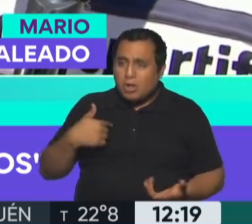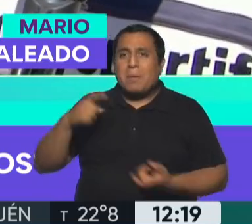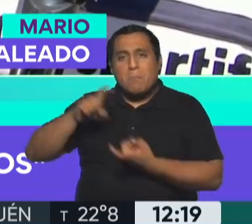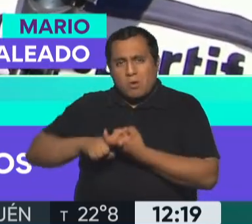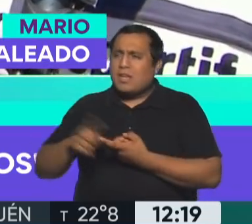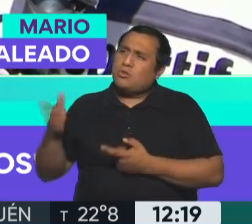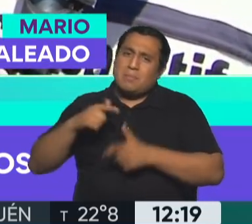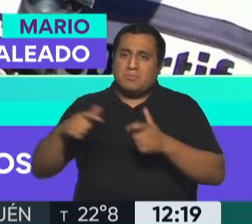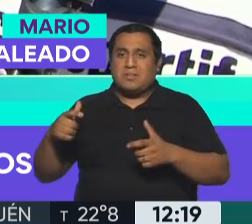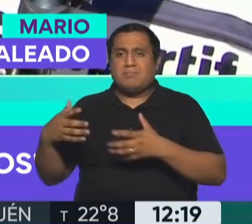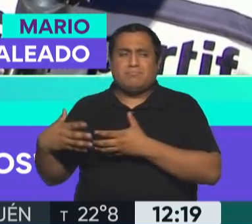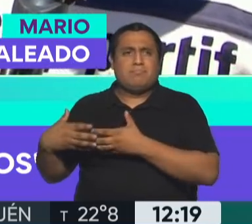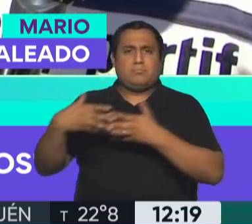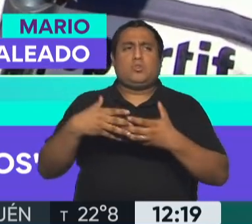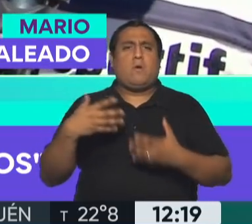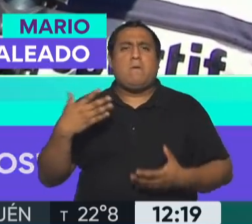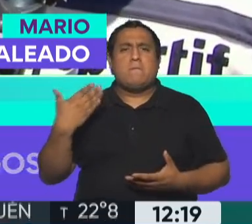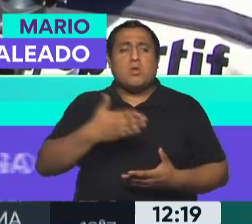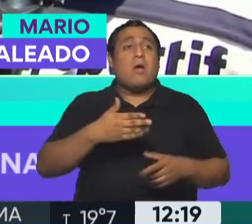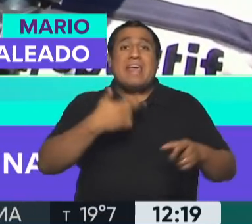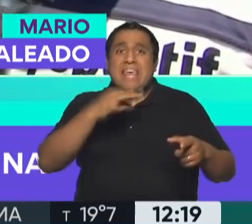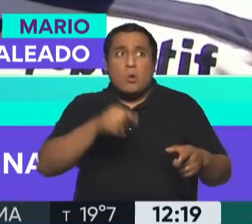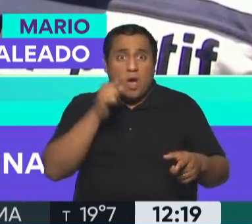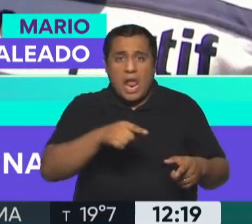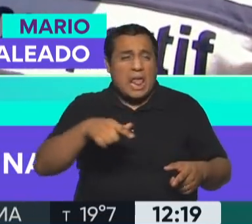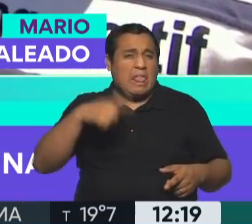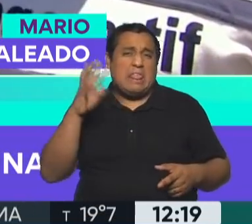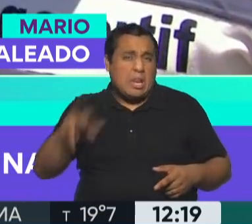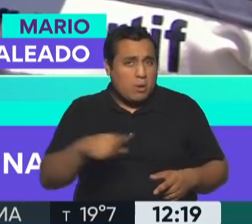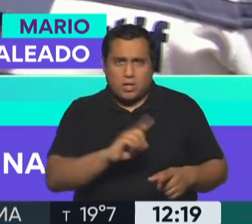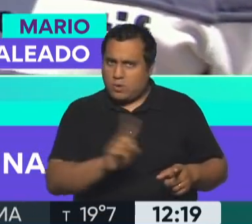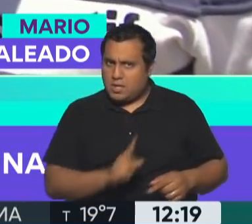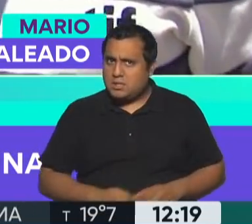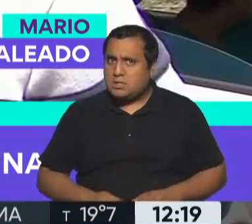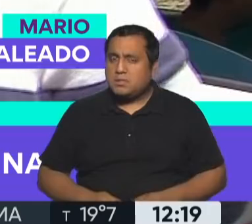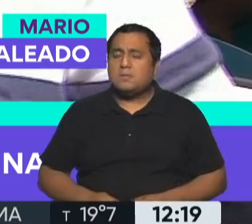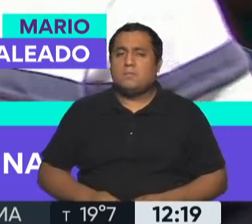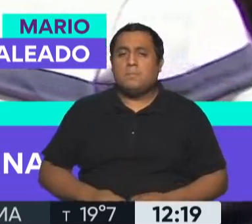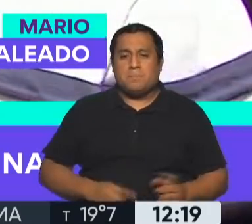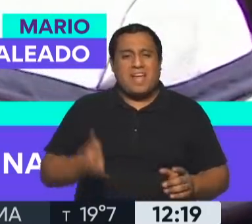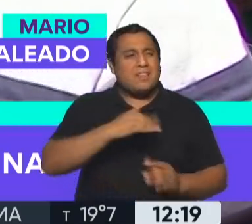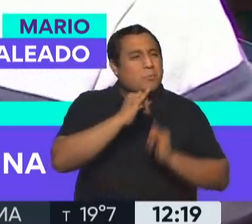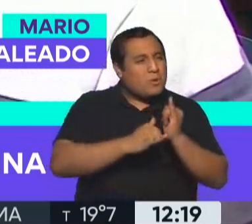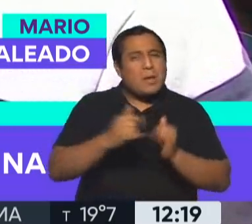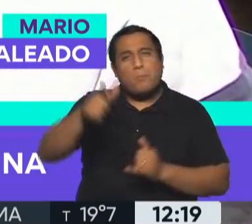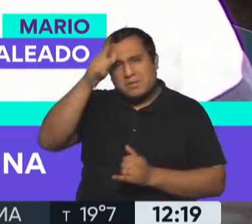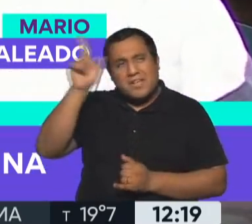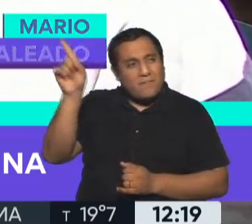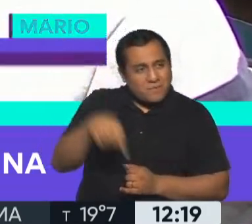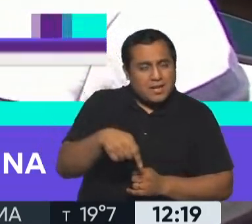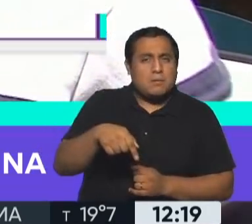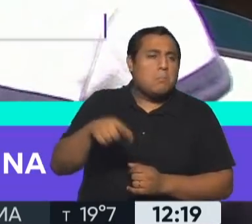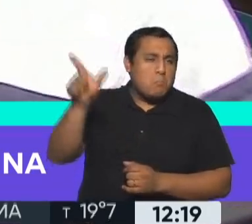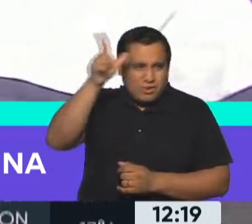venimos, yo vengo a limpiar el nombre de mi hijo, que Lucas González no es ningún delincuente. Más temprano vos nos habías contado que se acercó personal de la policía, ¿no?, de la